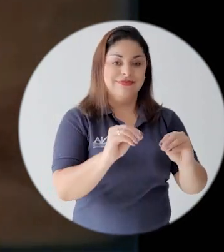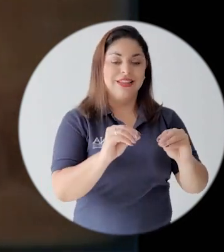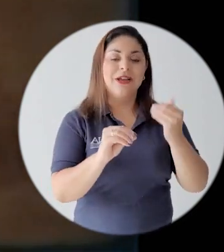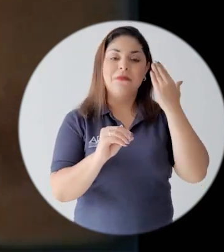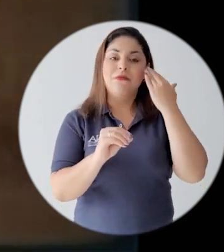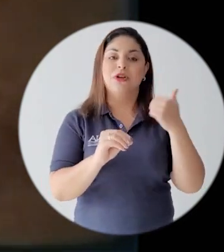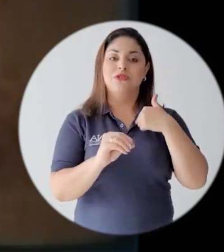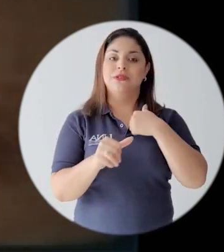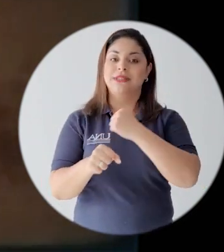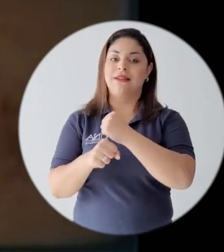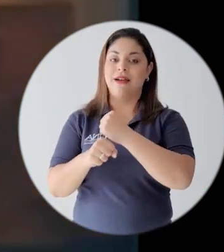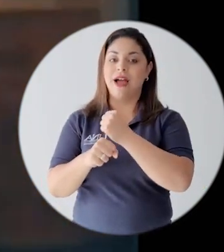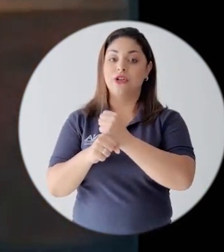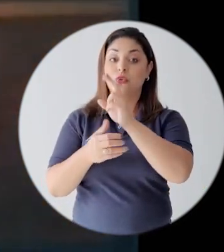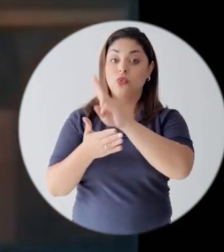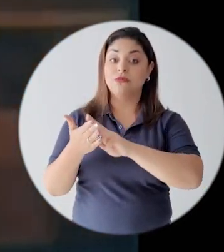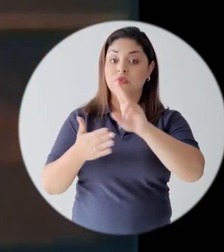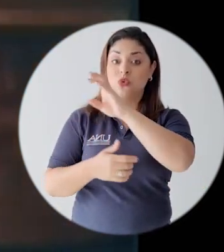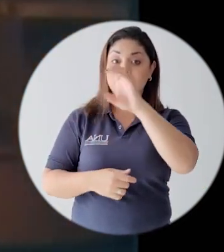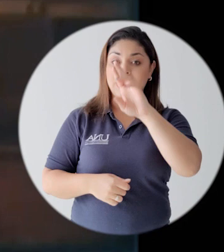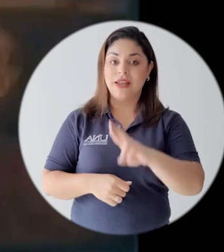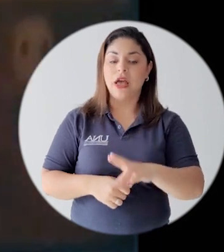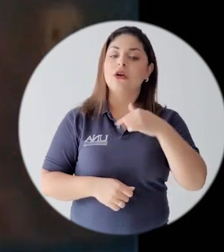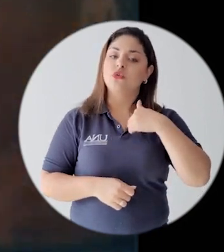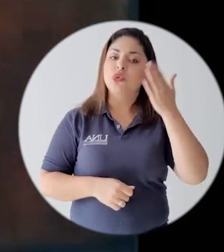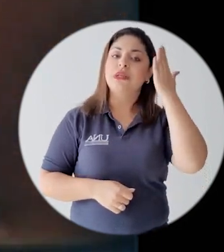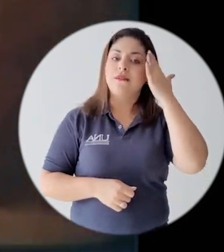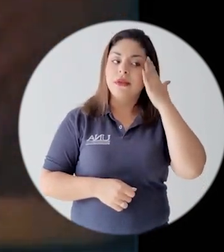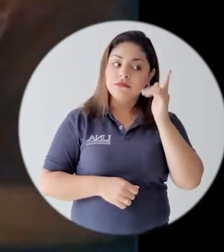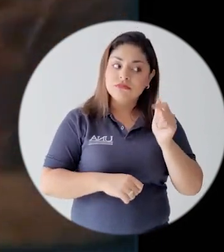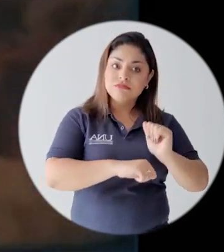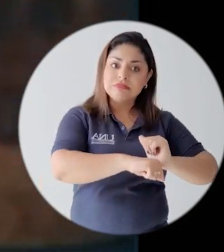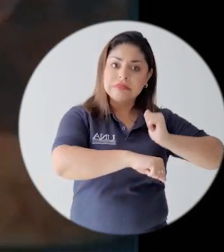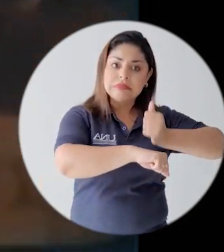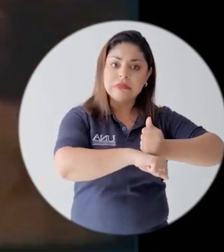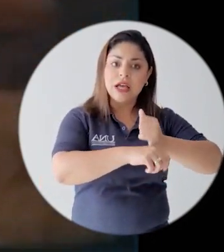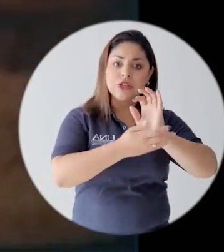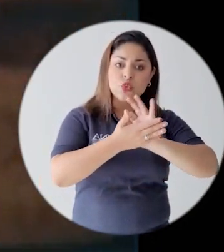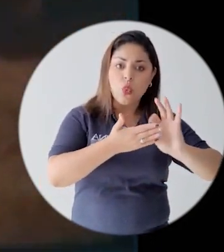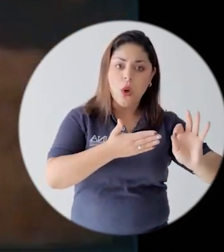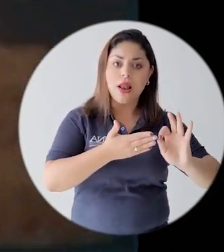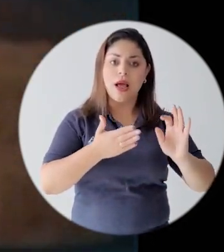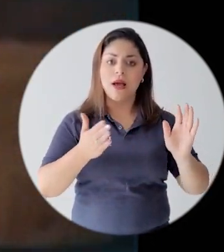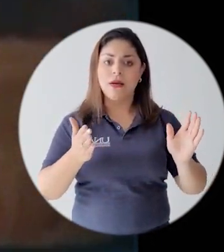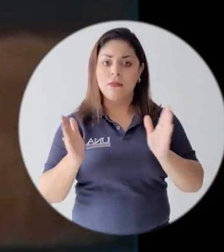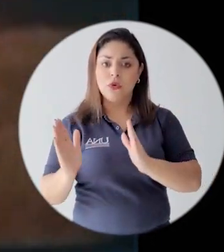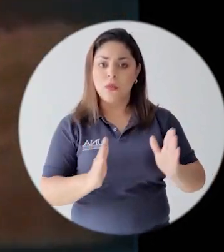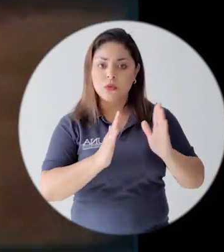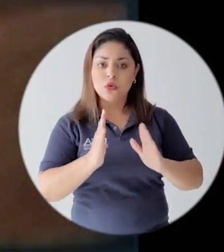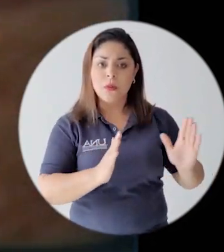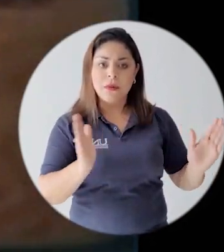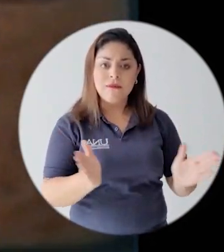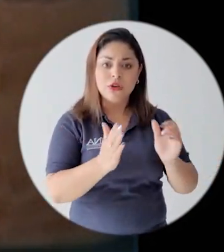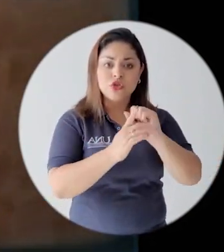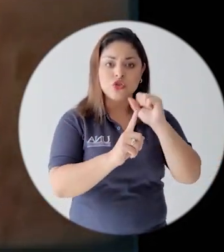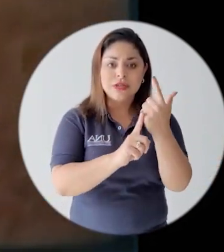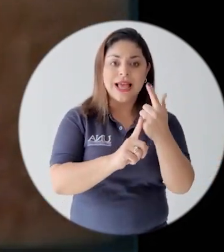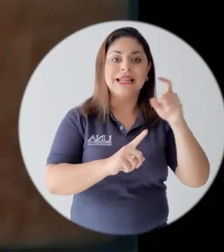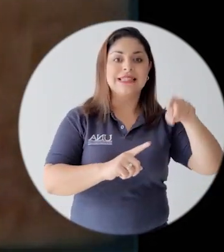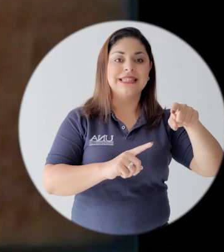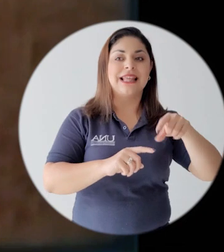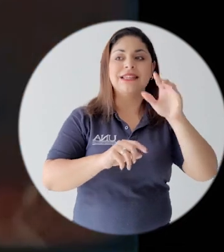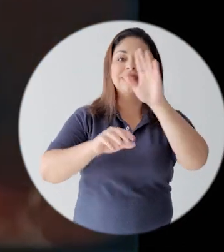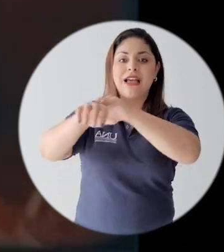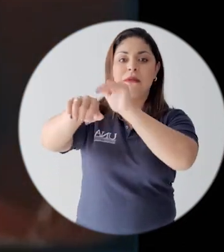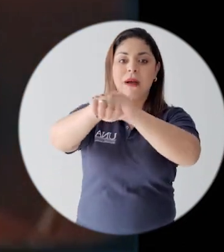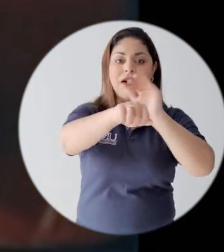venirme, porque estaba trabajando en la Universidad de Costa Rica y sabía muy bien que para montar una escuela de promoción y planificación social yo